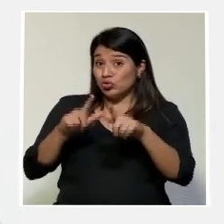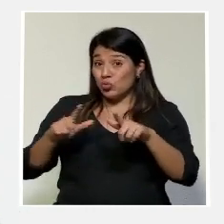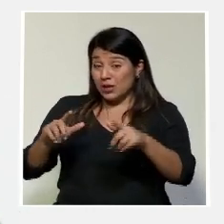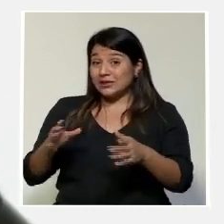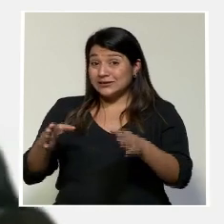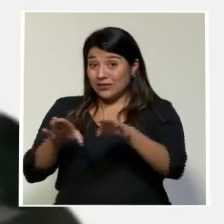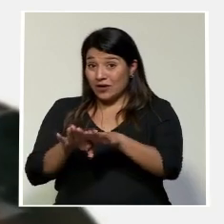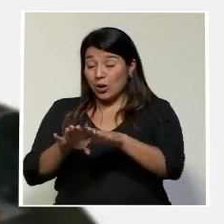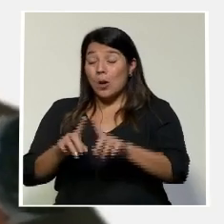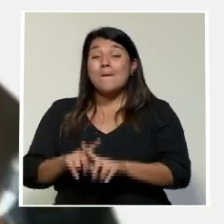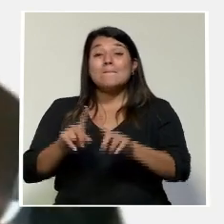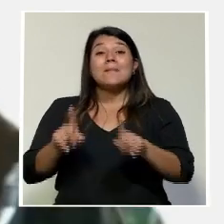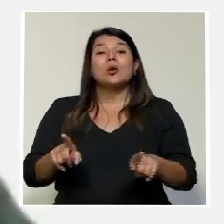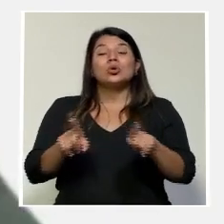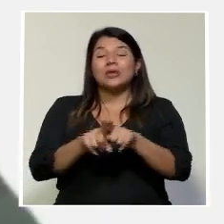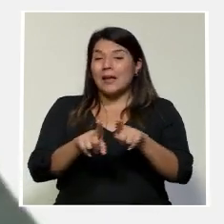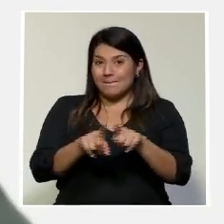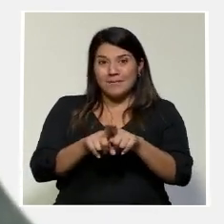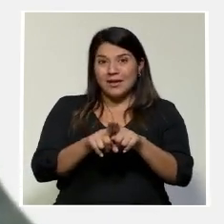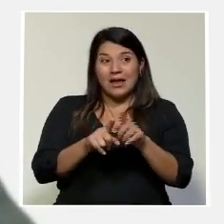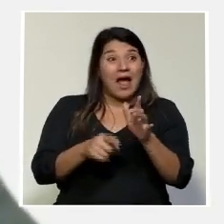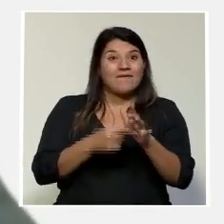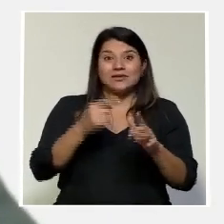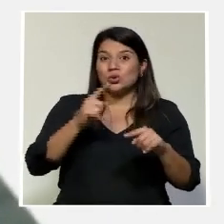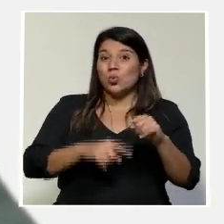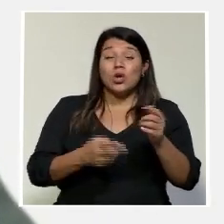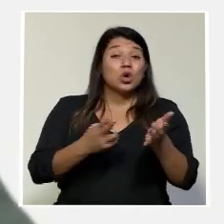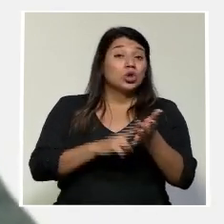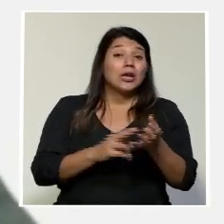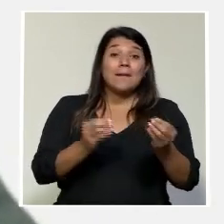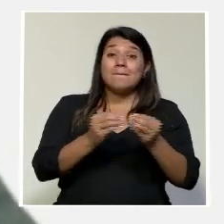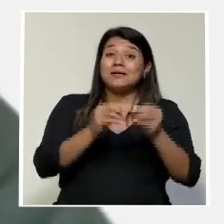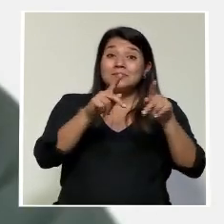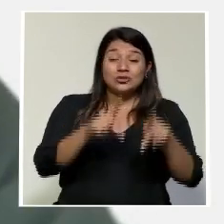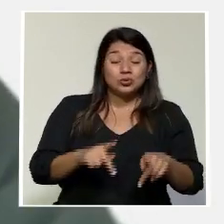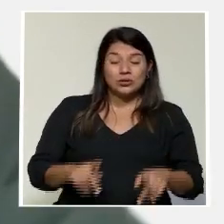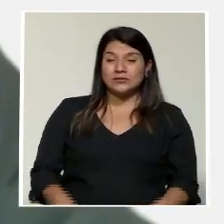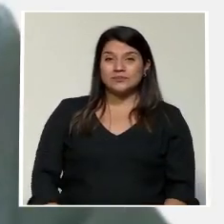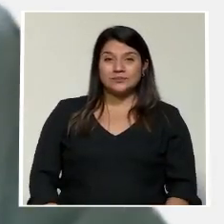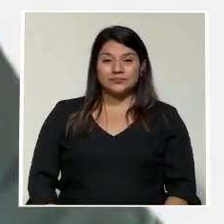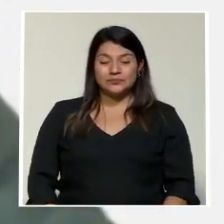la imposibilidad de poder contratar más gente también es bastante latente.